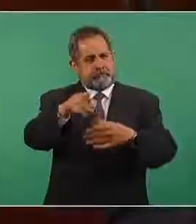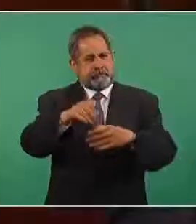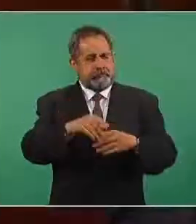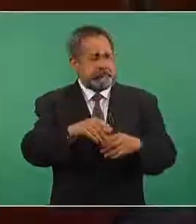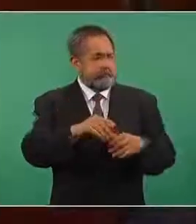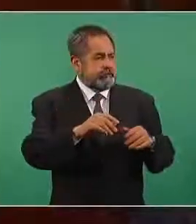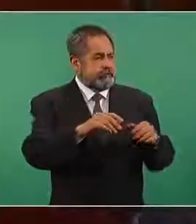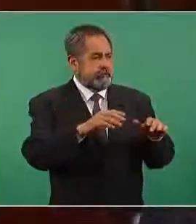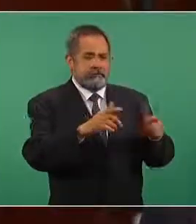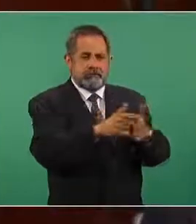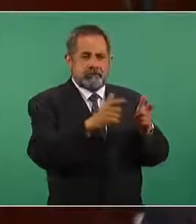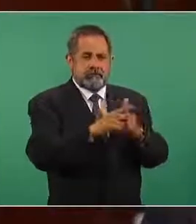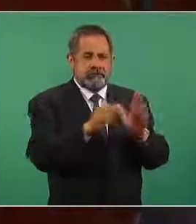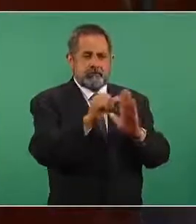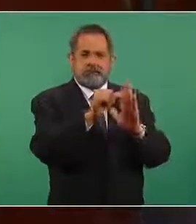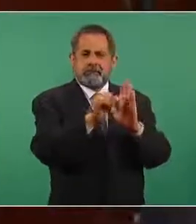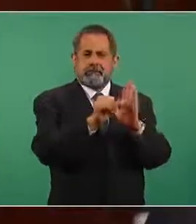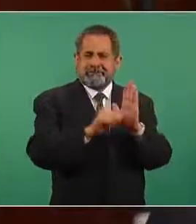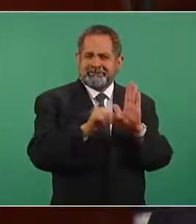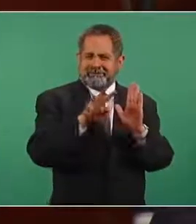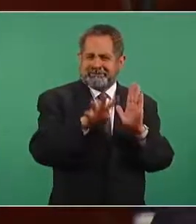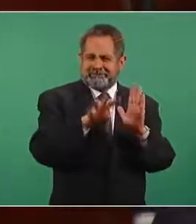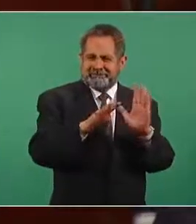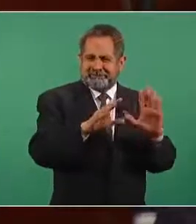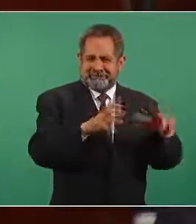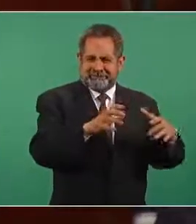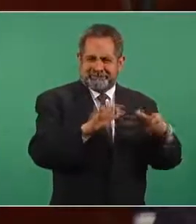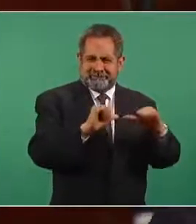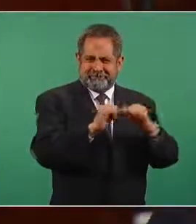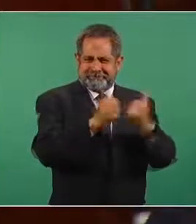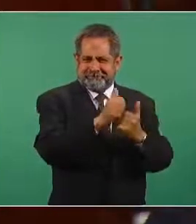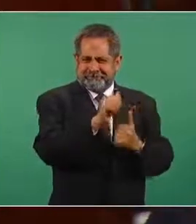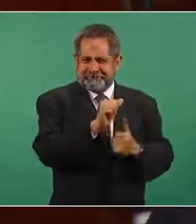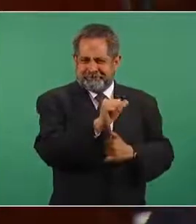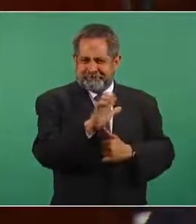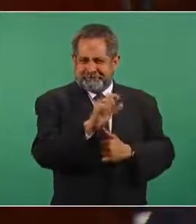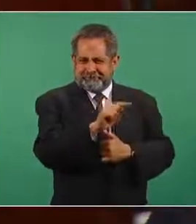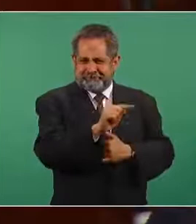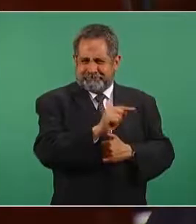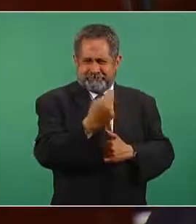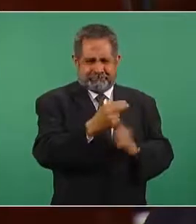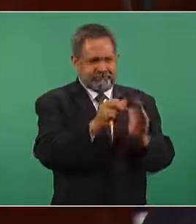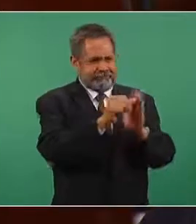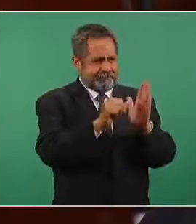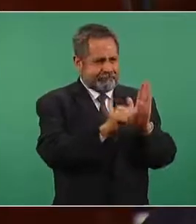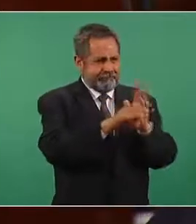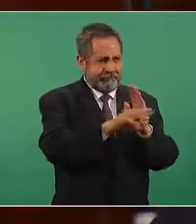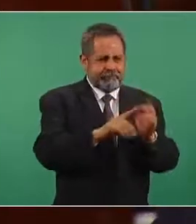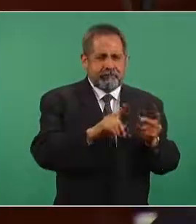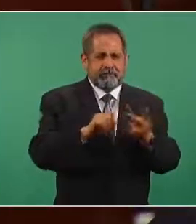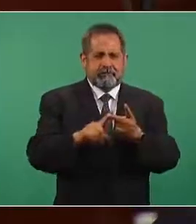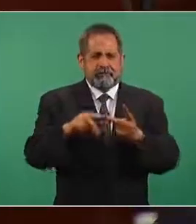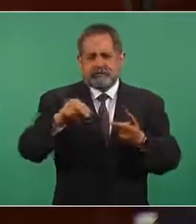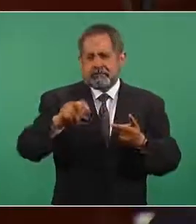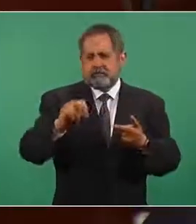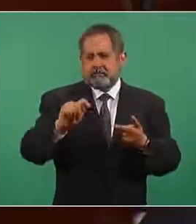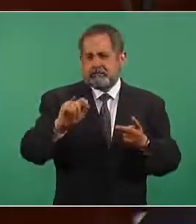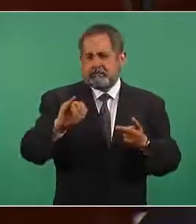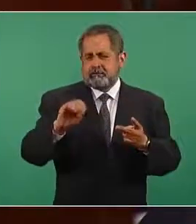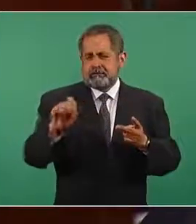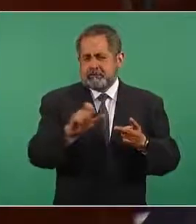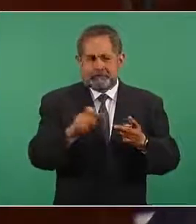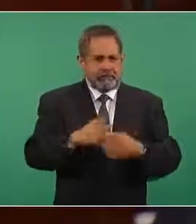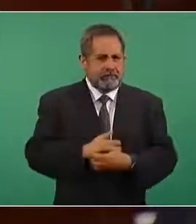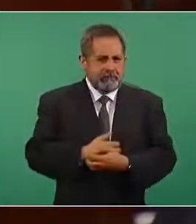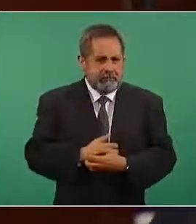artículo 19 y sobre el caso de Notimex. Presidente, usted